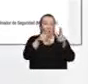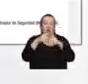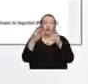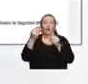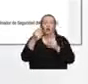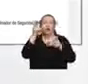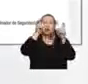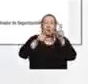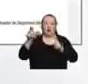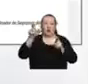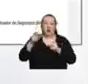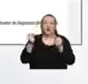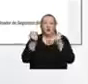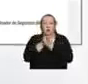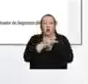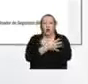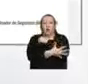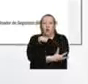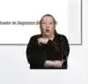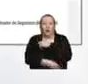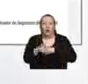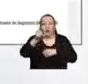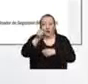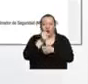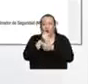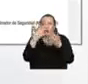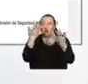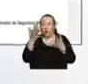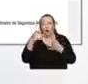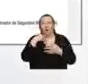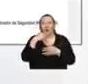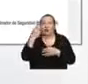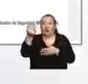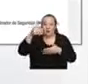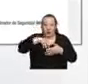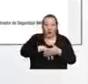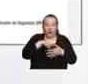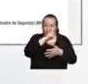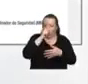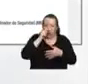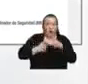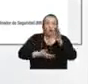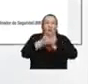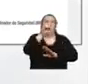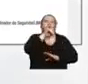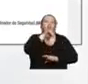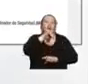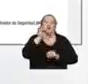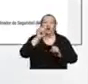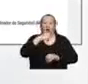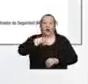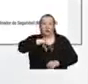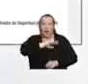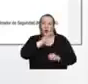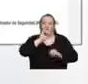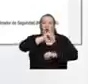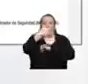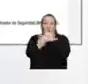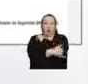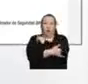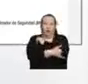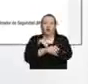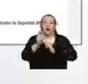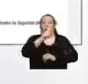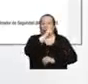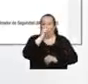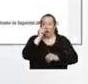que por la extrema pobreza por el desempleo tuvo que llevar droga kilo de droga eeuu a españa o que tenían droga